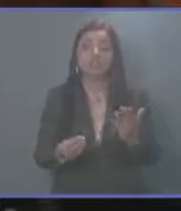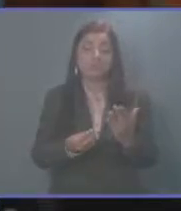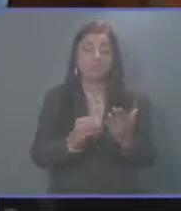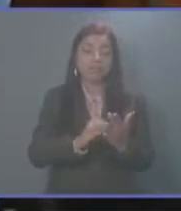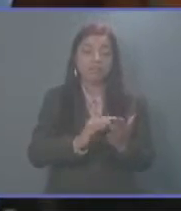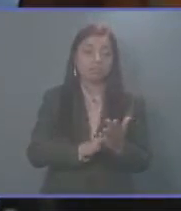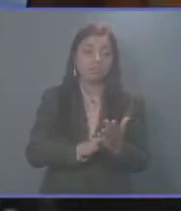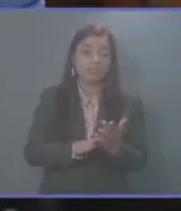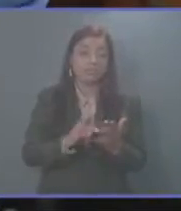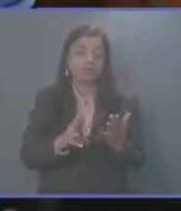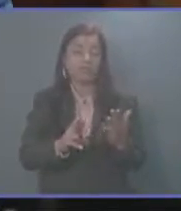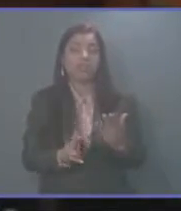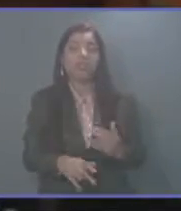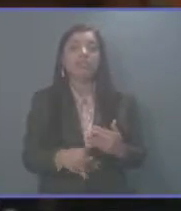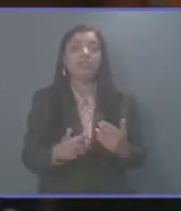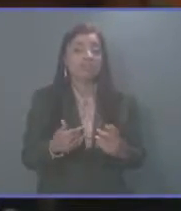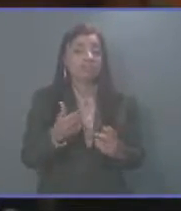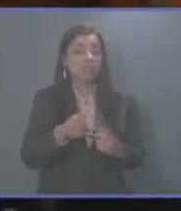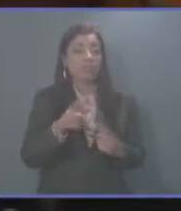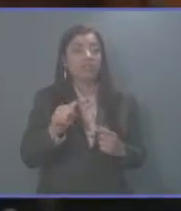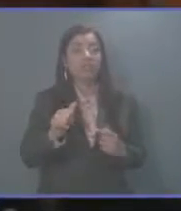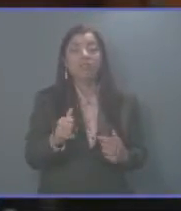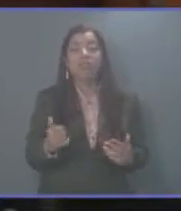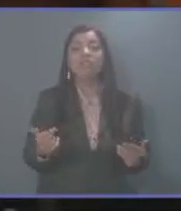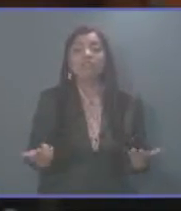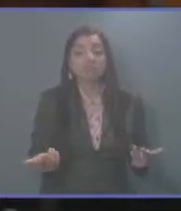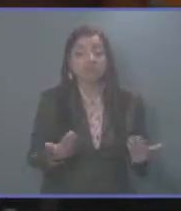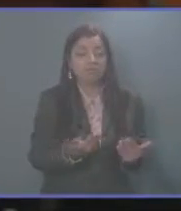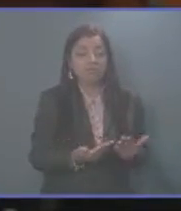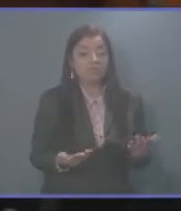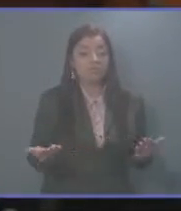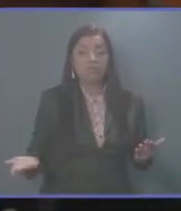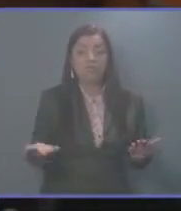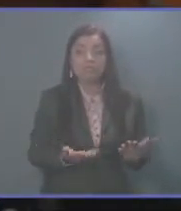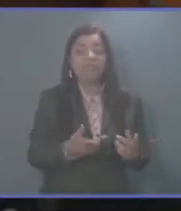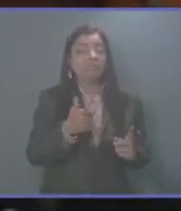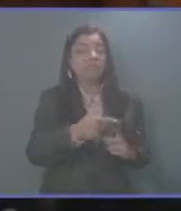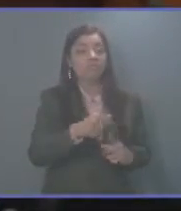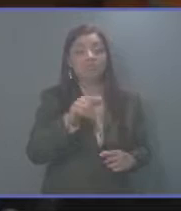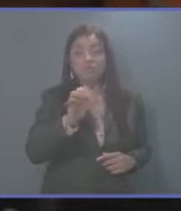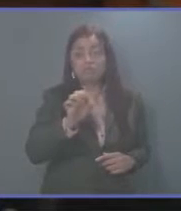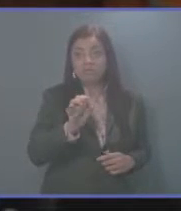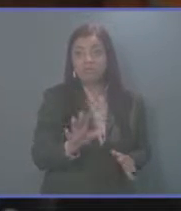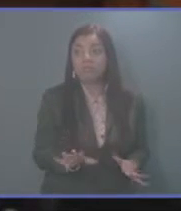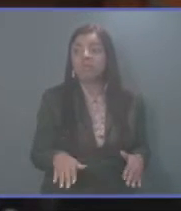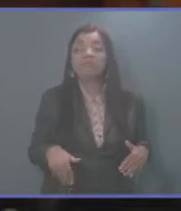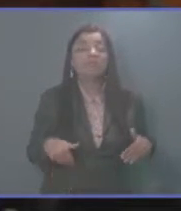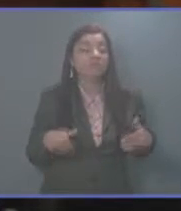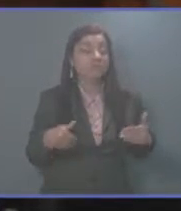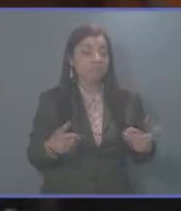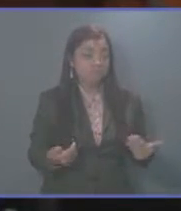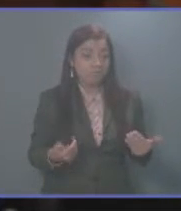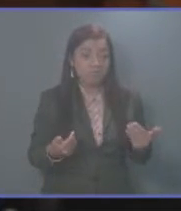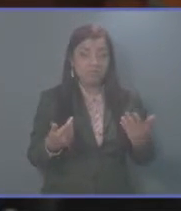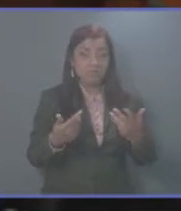tercero, literal A, de la siguiente manera. E, para el caso de las